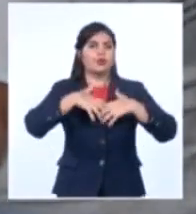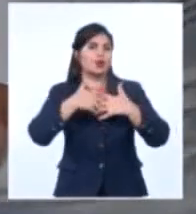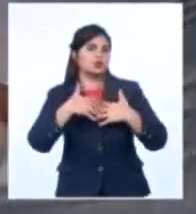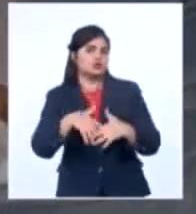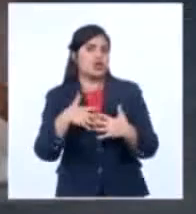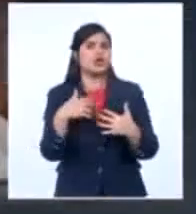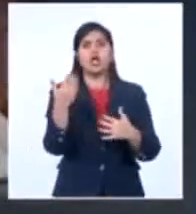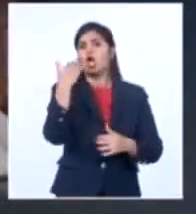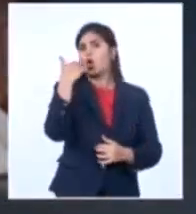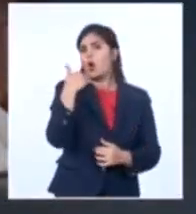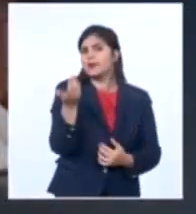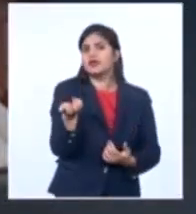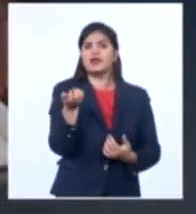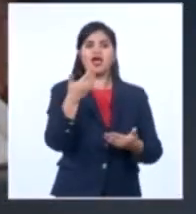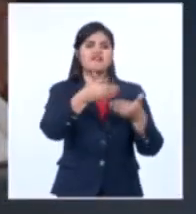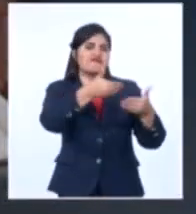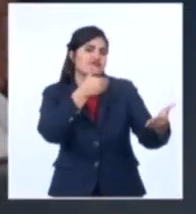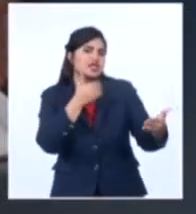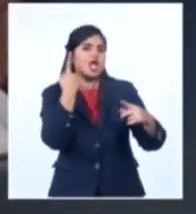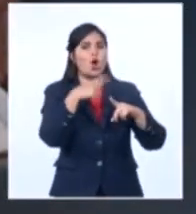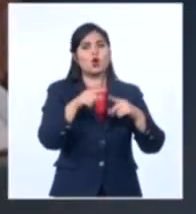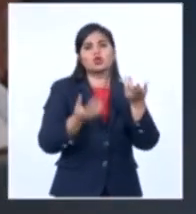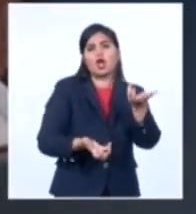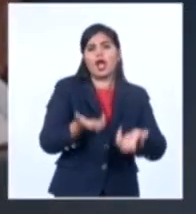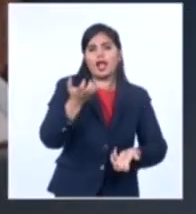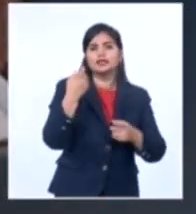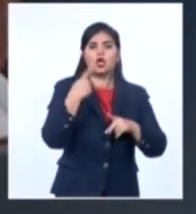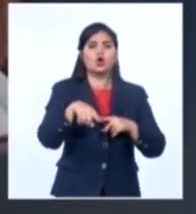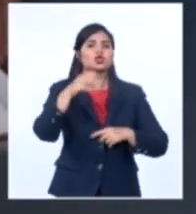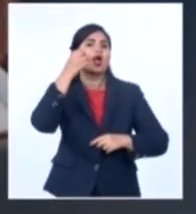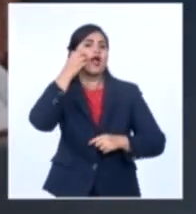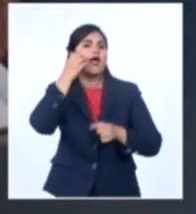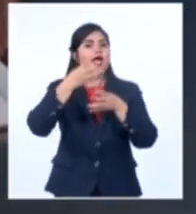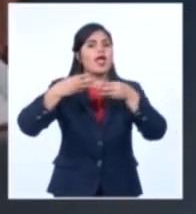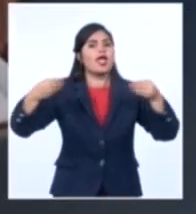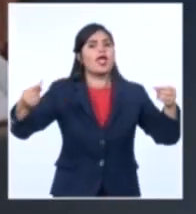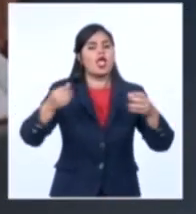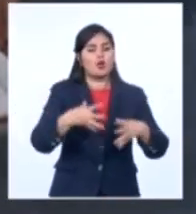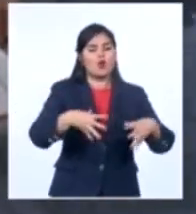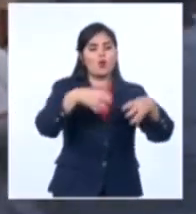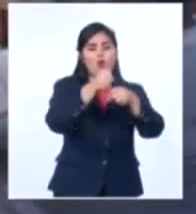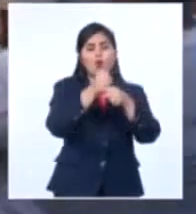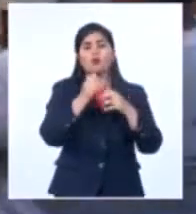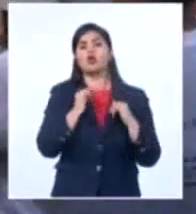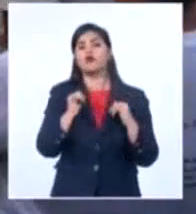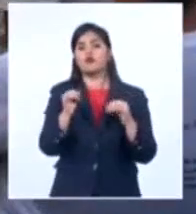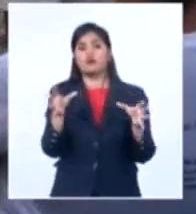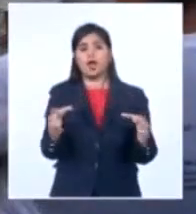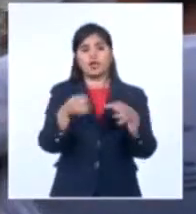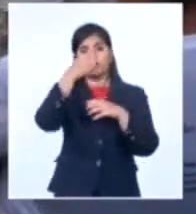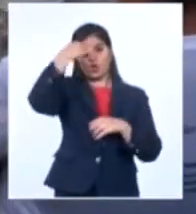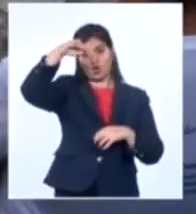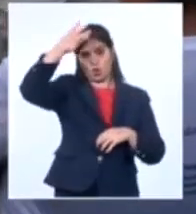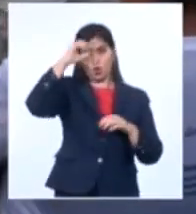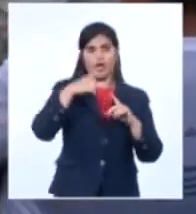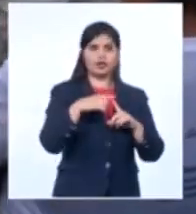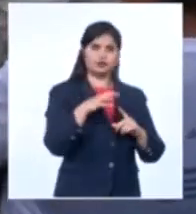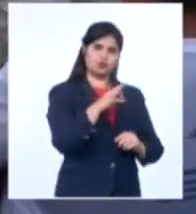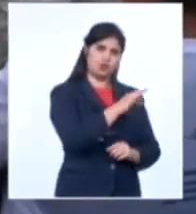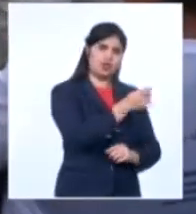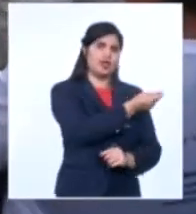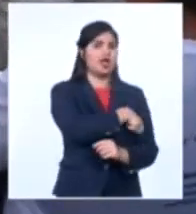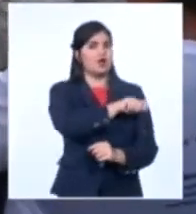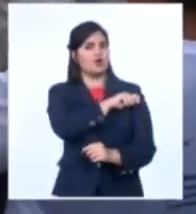frío, en caliente y deshidratadas, según publicó el equipo de la Presidencia Cuba en su cuenta en Twitter. Los electores manifestaron